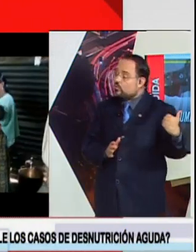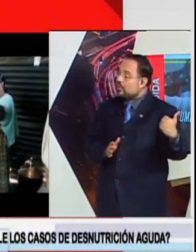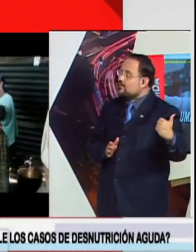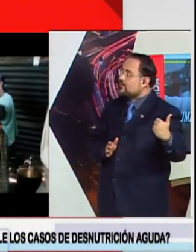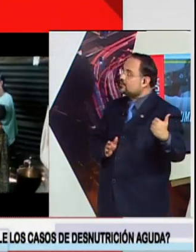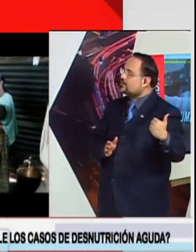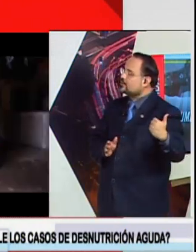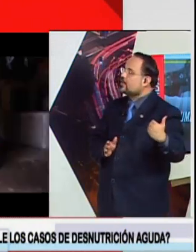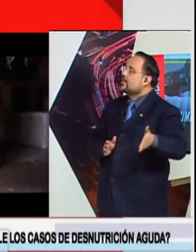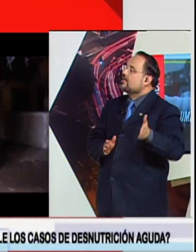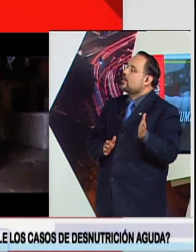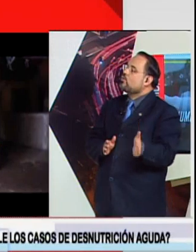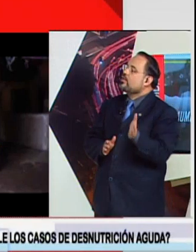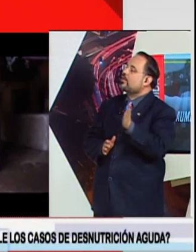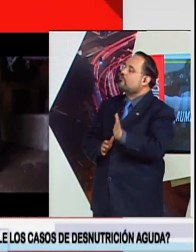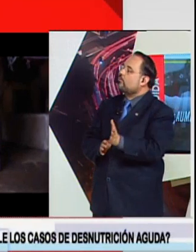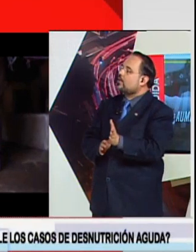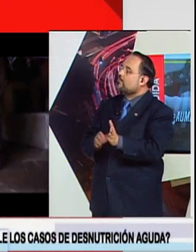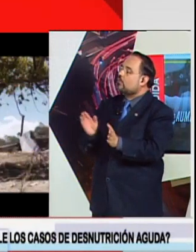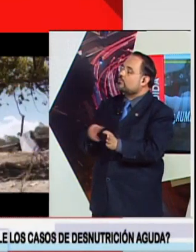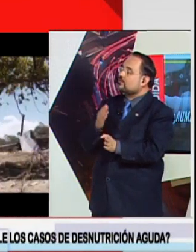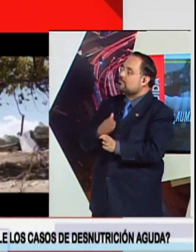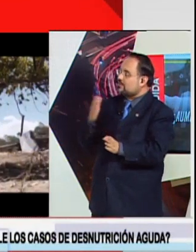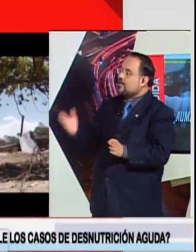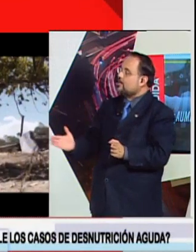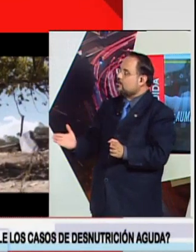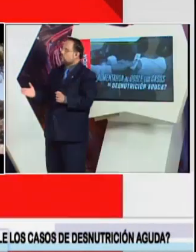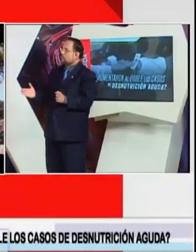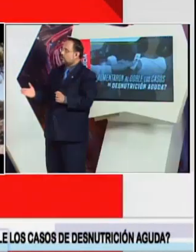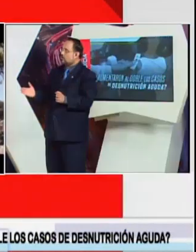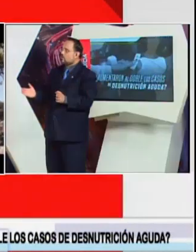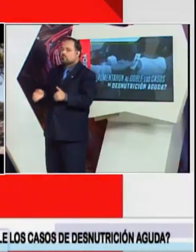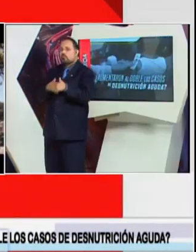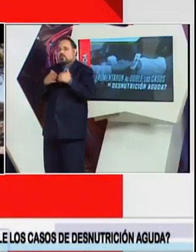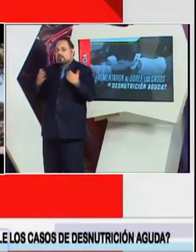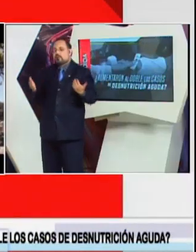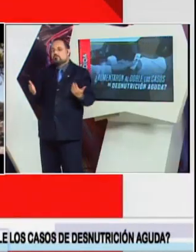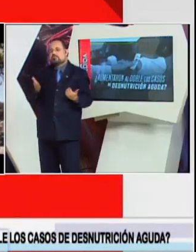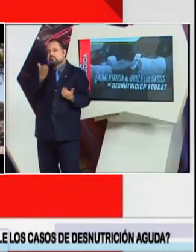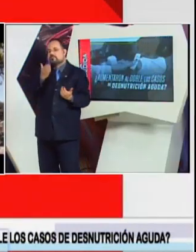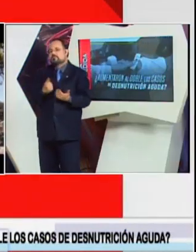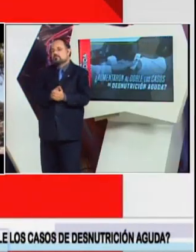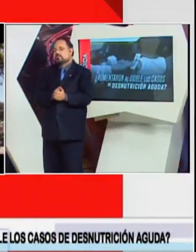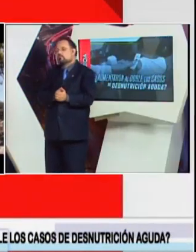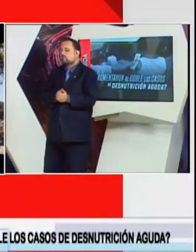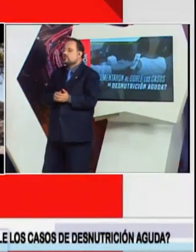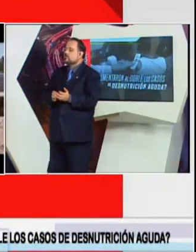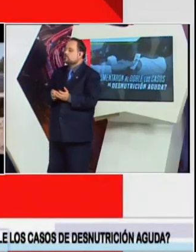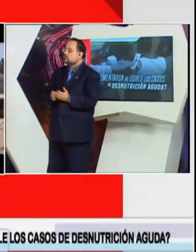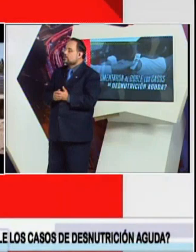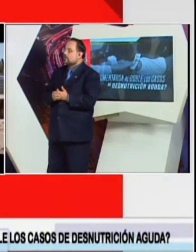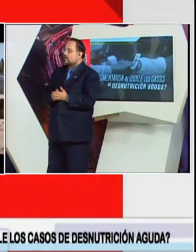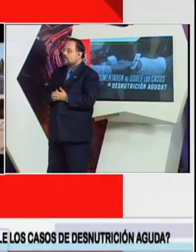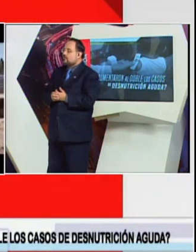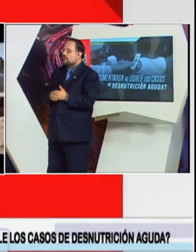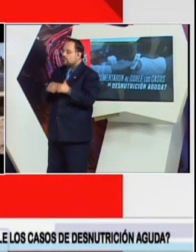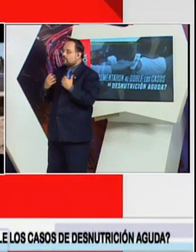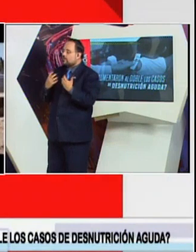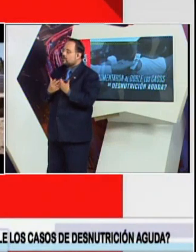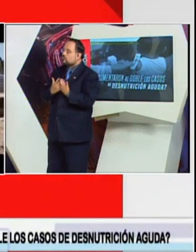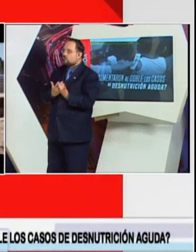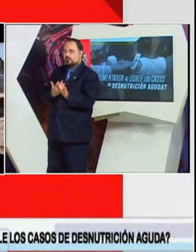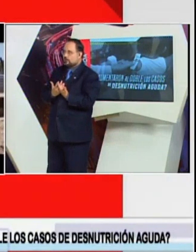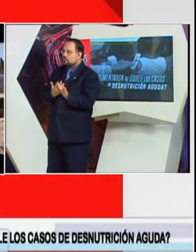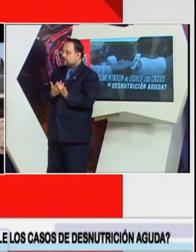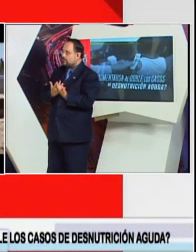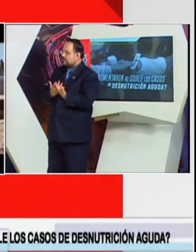aceptando que éste existe es la única forma en que podemos empezar a resolverlo porque de que nos va a servir sandy estos niños realmente van